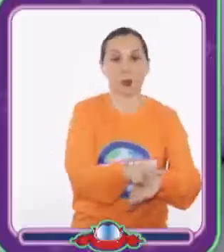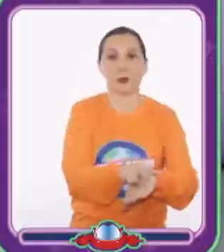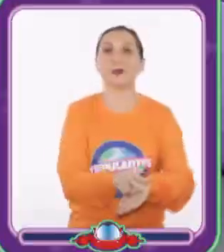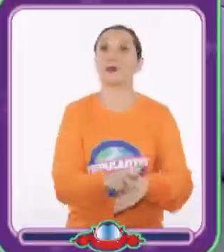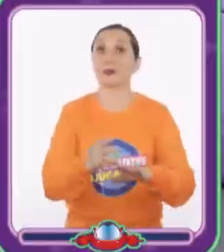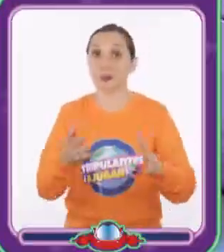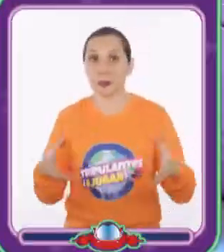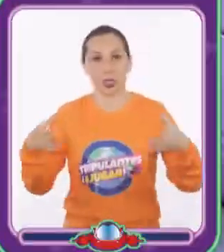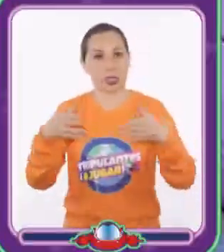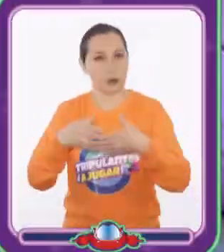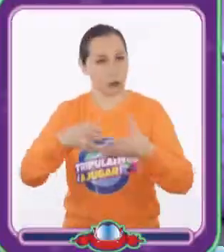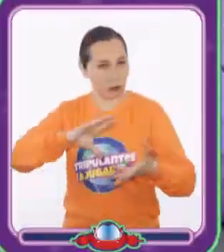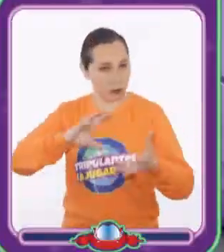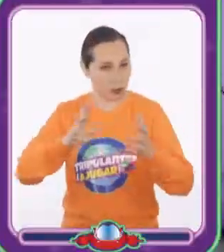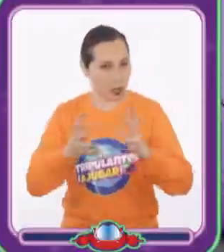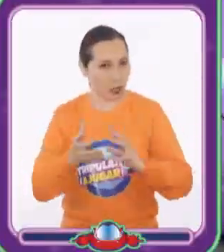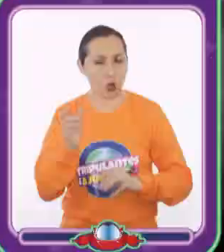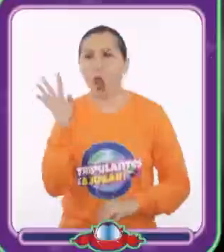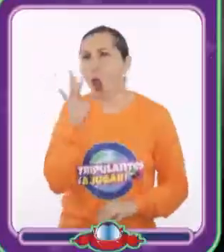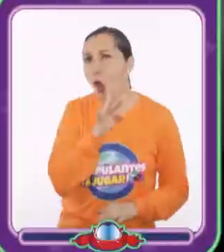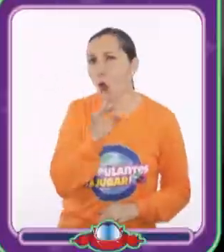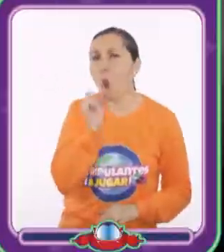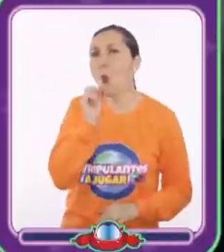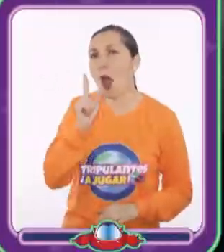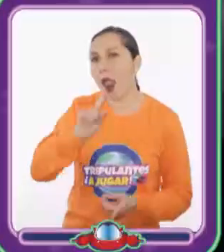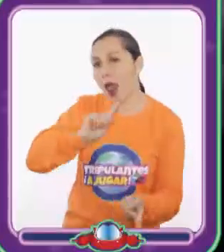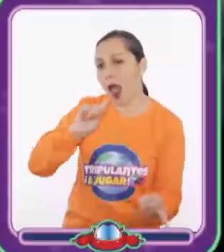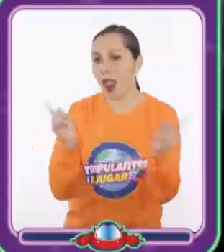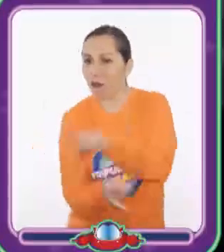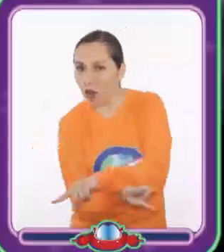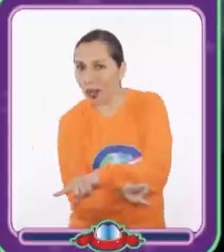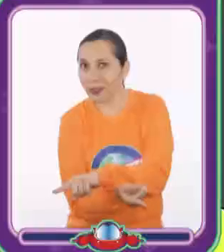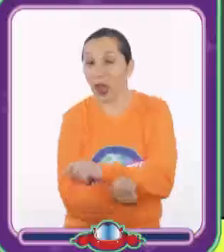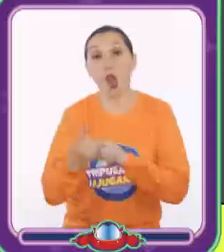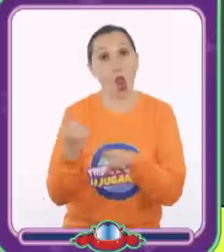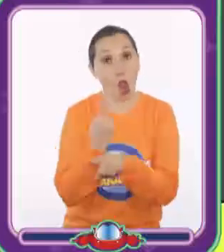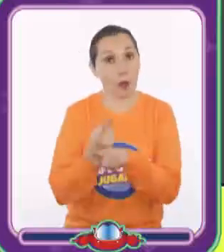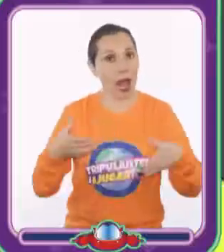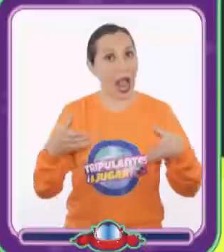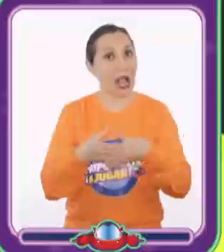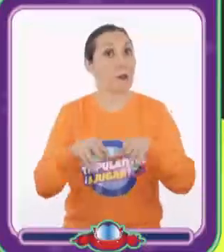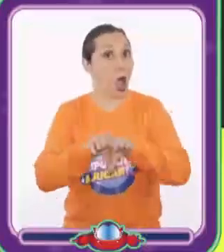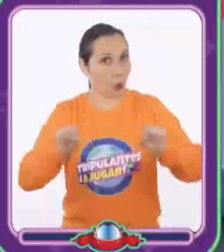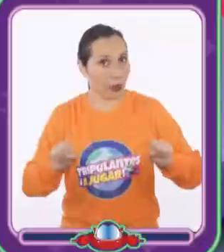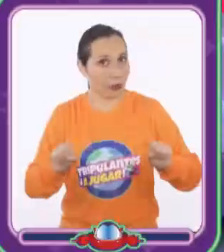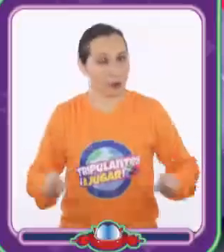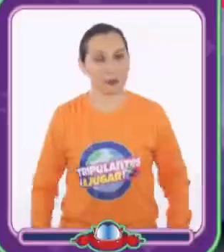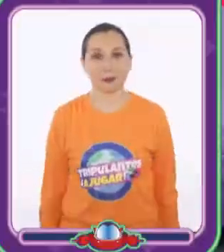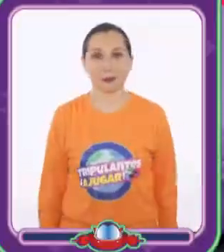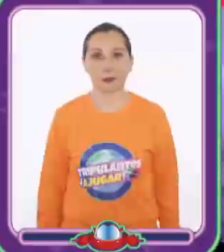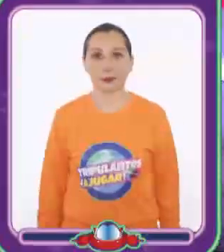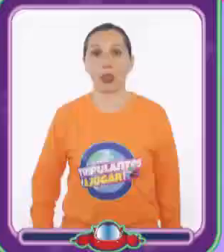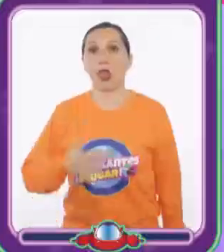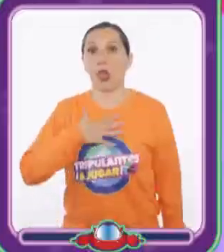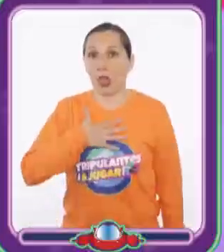un cojín. Tripulación Planeta. ¿Qué color de cojín damos vuelta? Recuerden conversarlo como equipo.